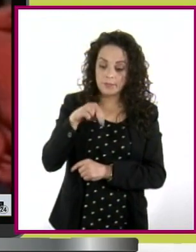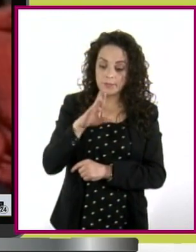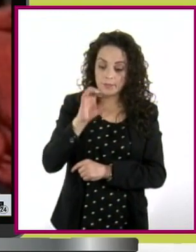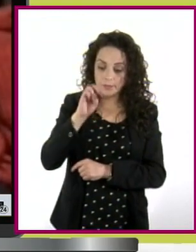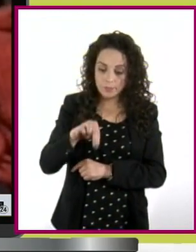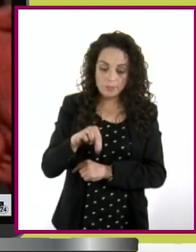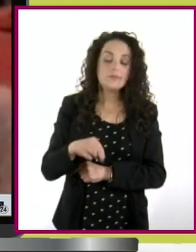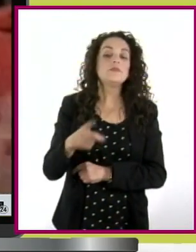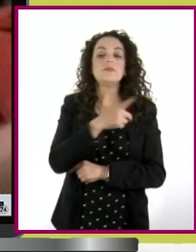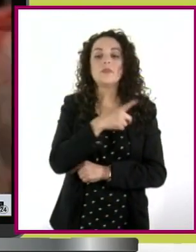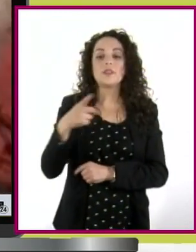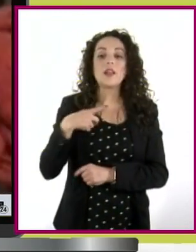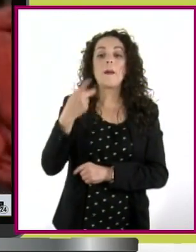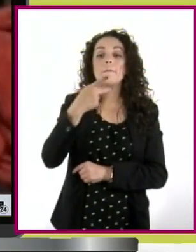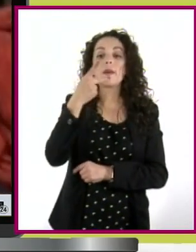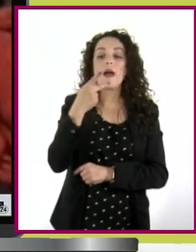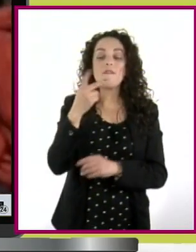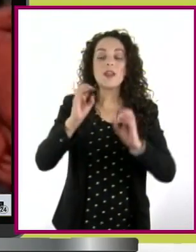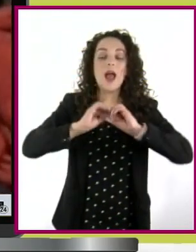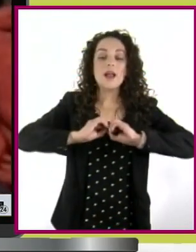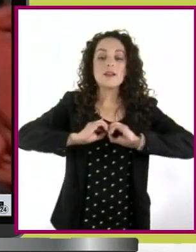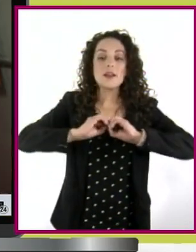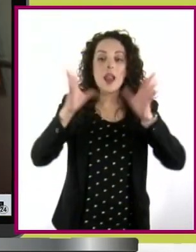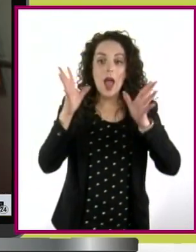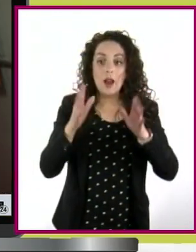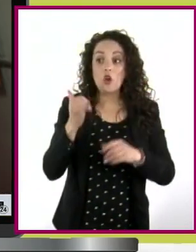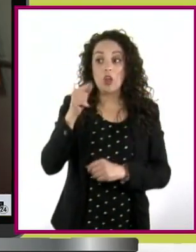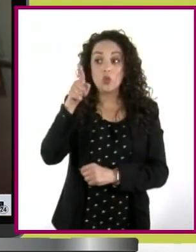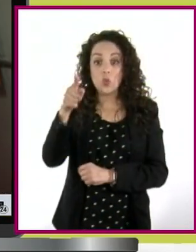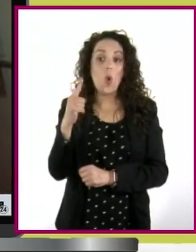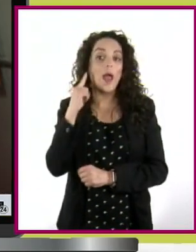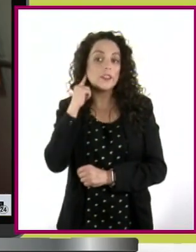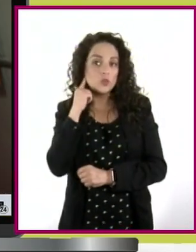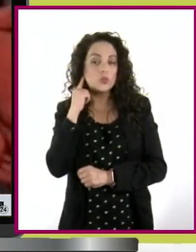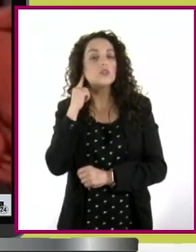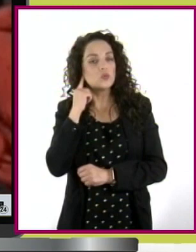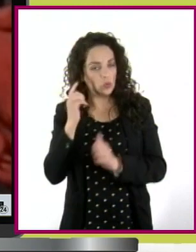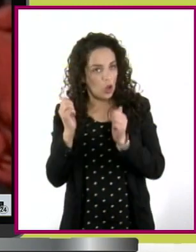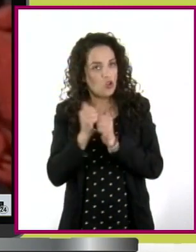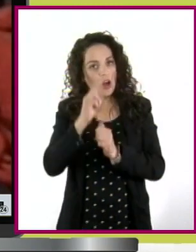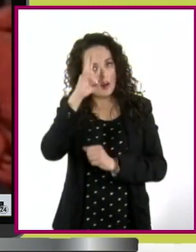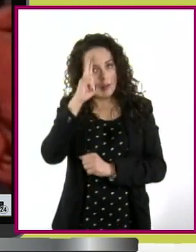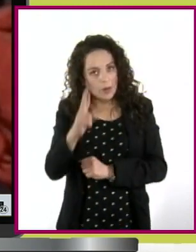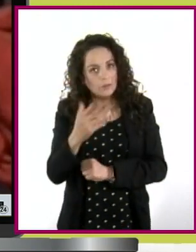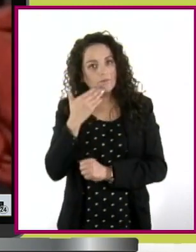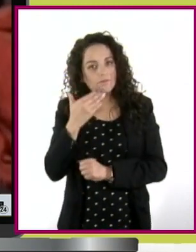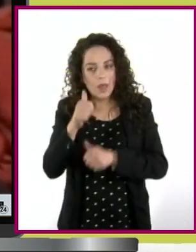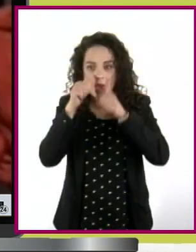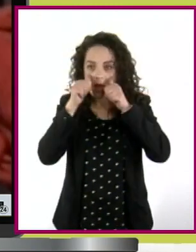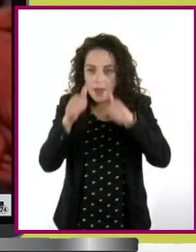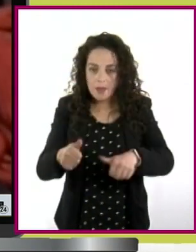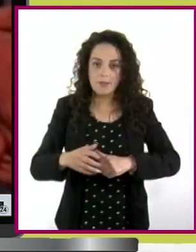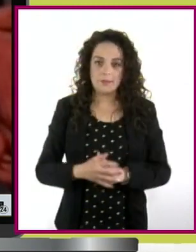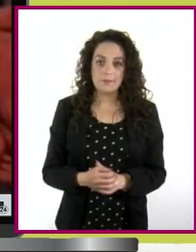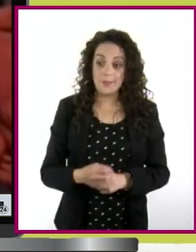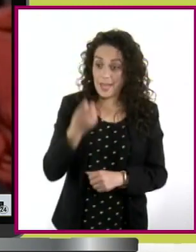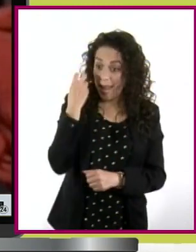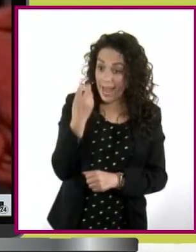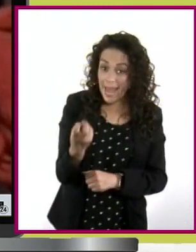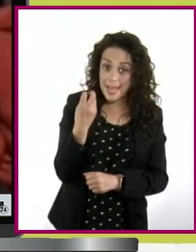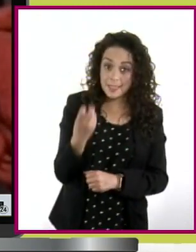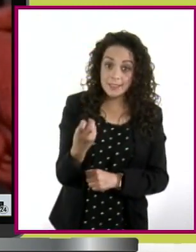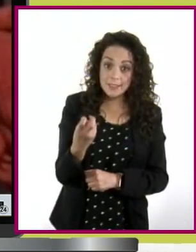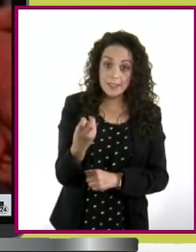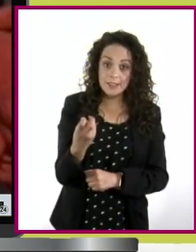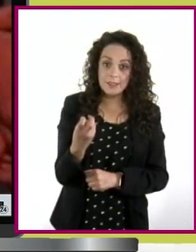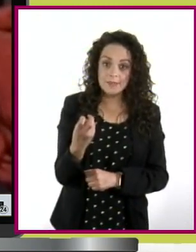hablar claramente, y la intención de escuchar y escuchar a profundidad. Esa intención te